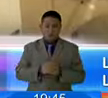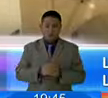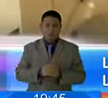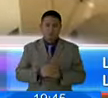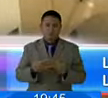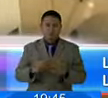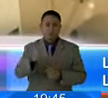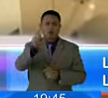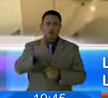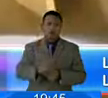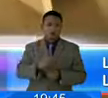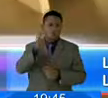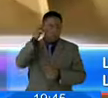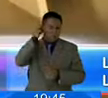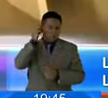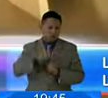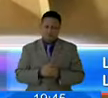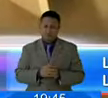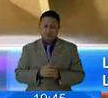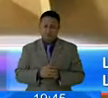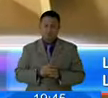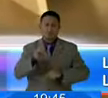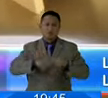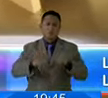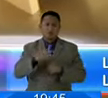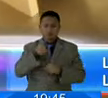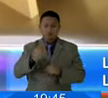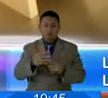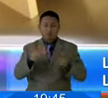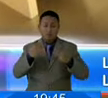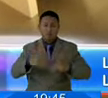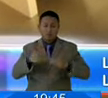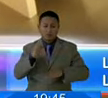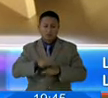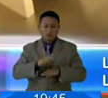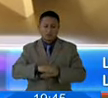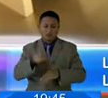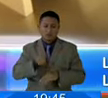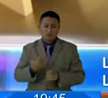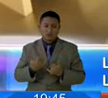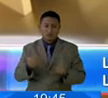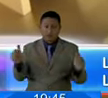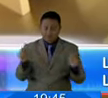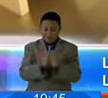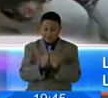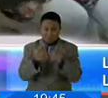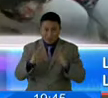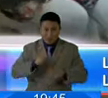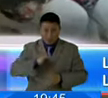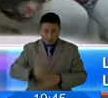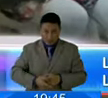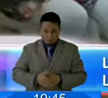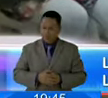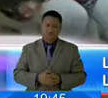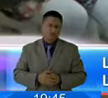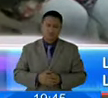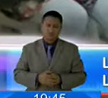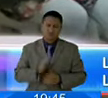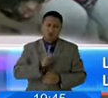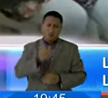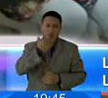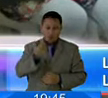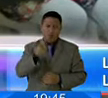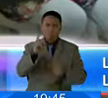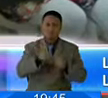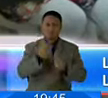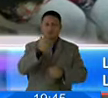se someten a ella ha cambiado. Las mujeres que recurren al método señalan que lo hacen porque no tienen la pareja ideal para ser madres o porque prefieren progresar en el